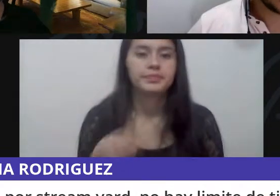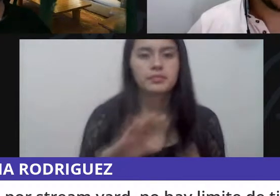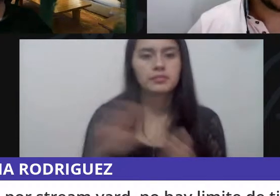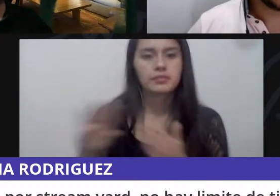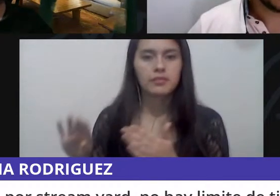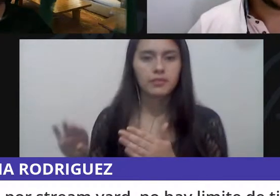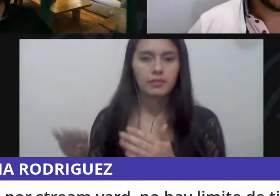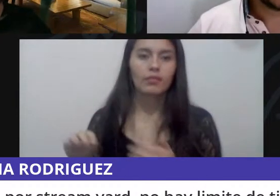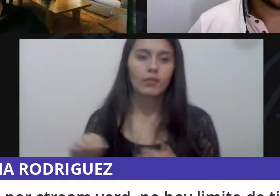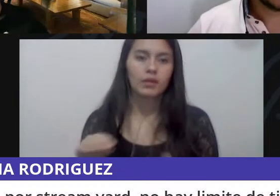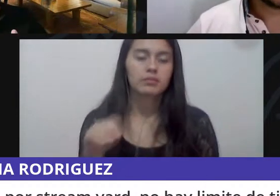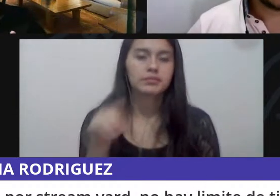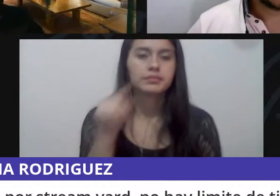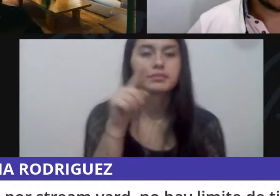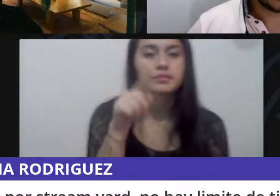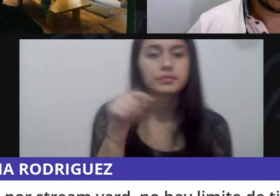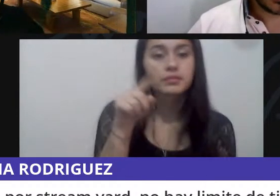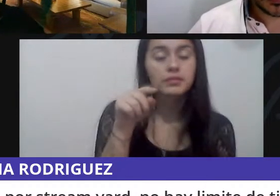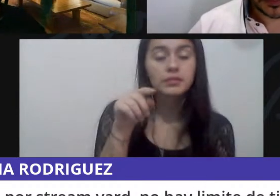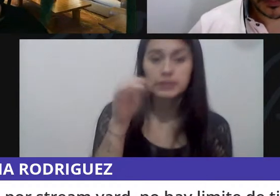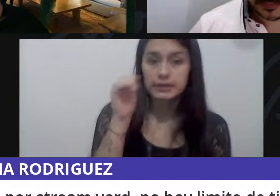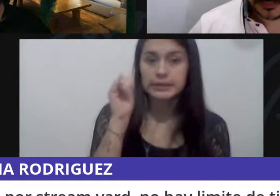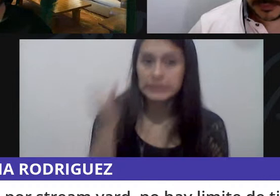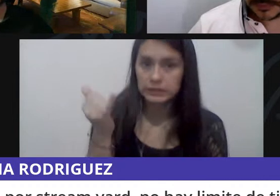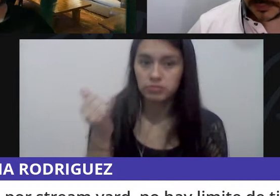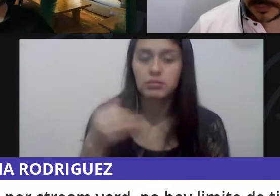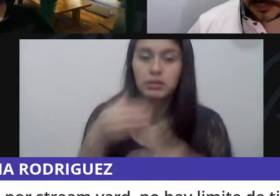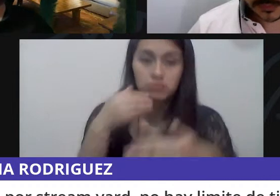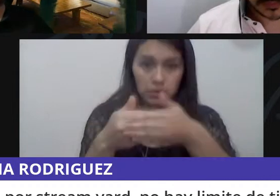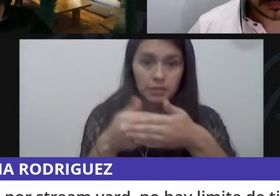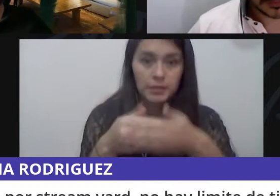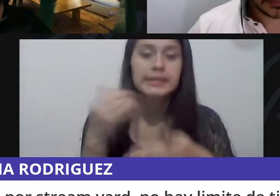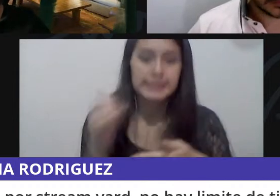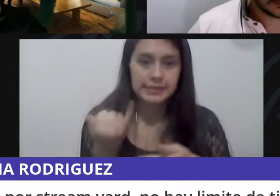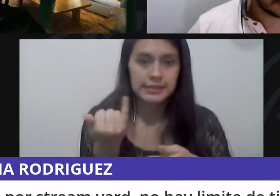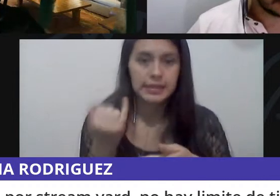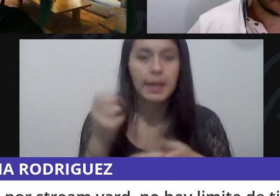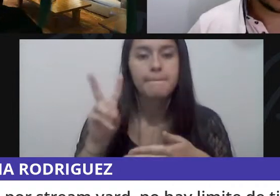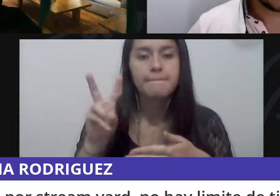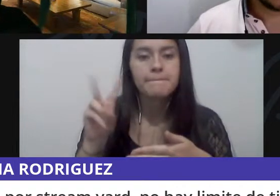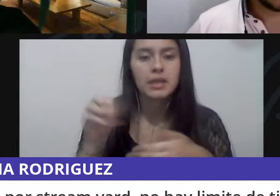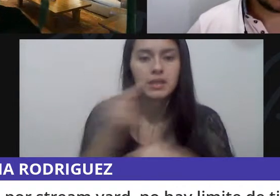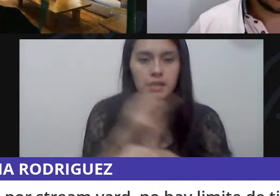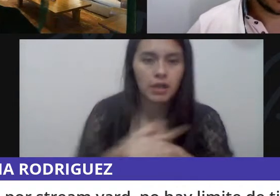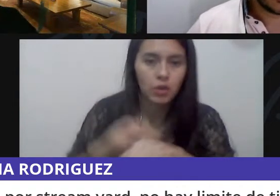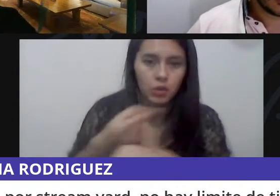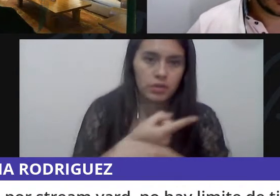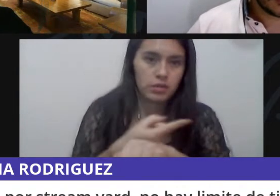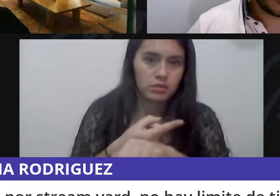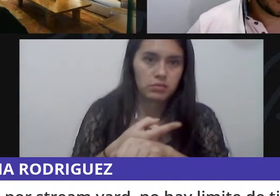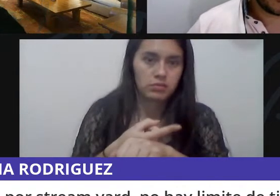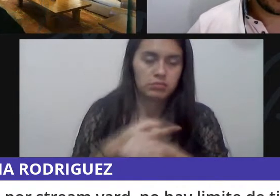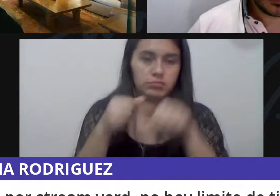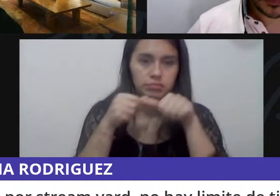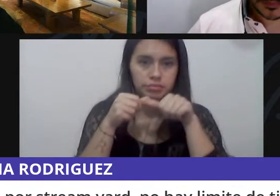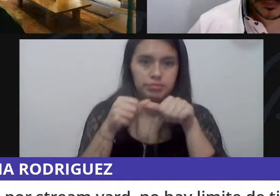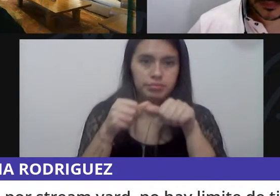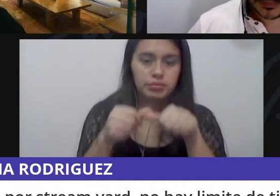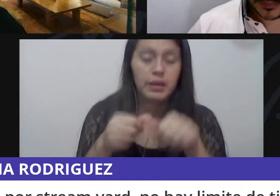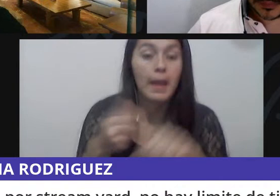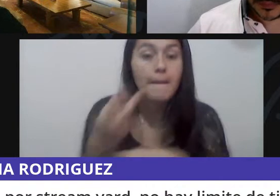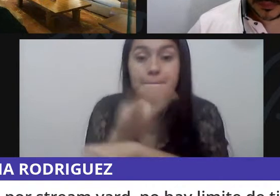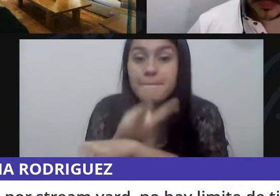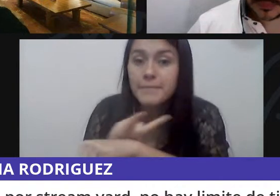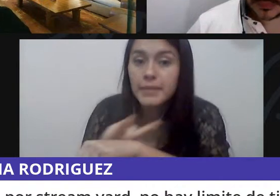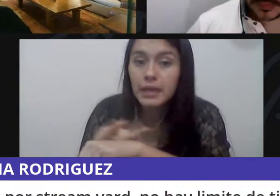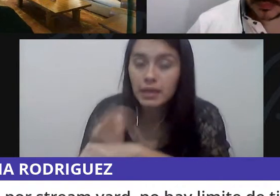horas. Deben tener en cuenta es que tienen 20 horas de uso de StreamYard al mes.